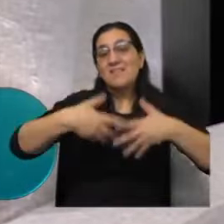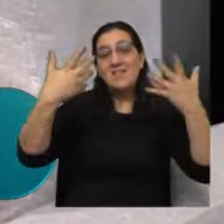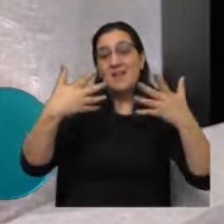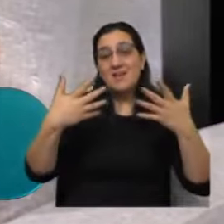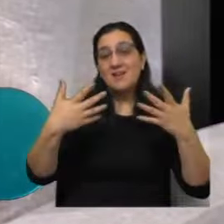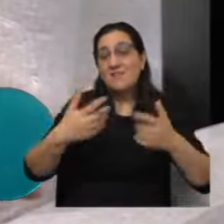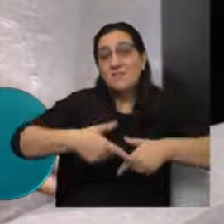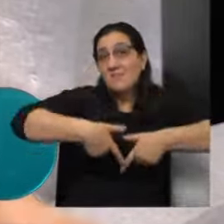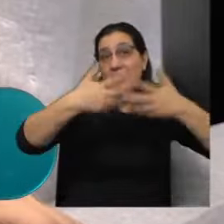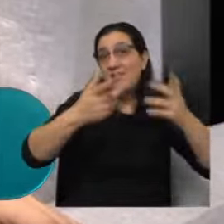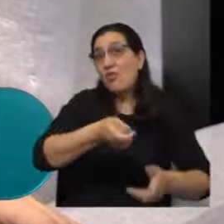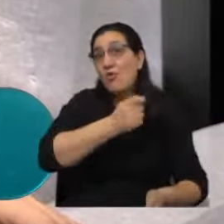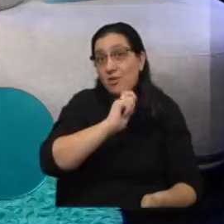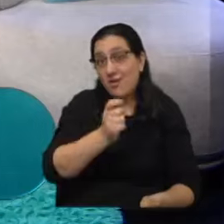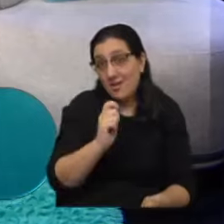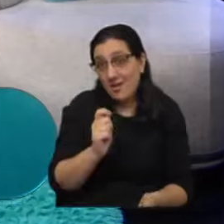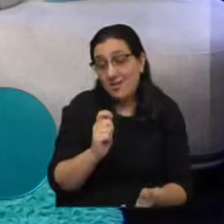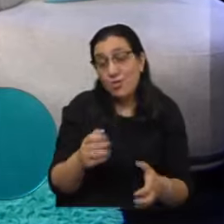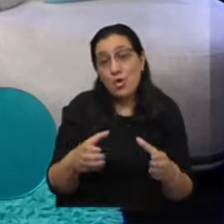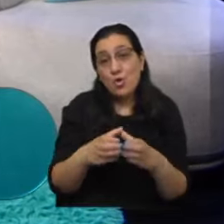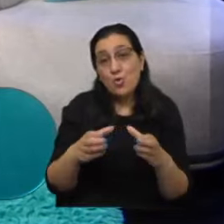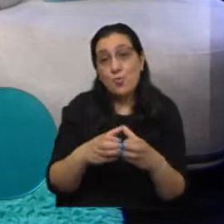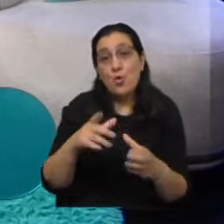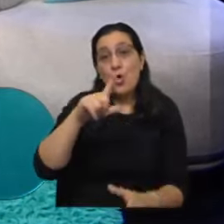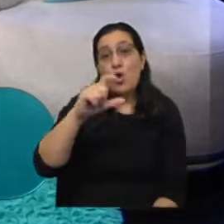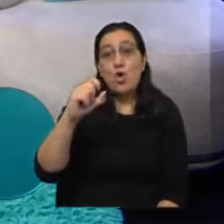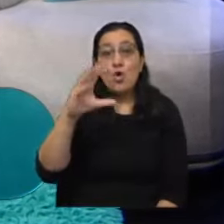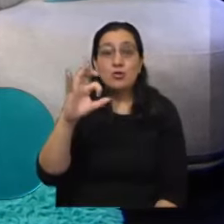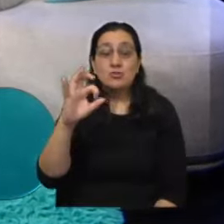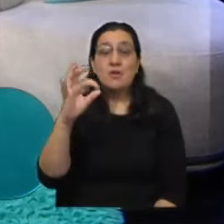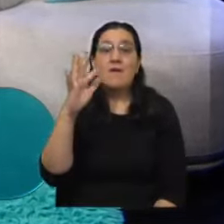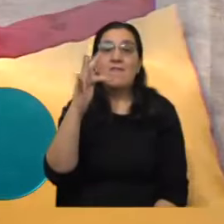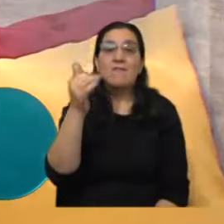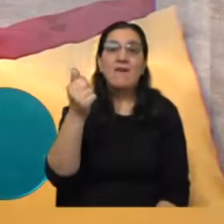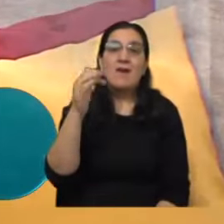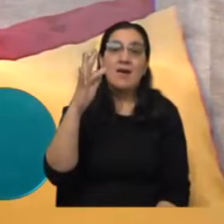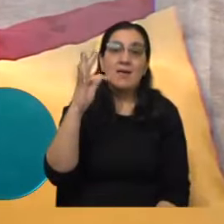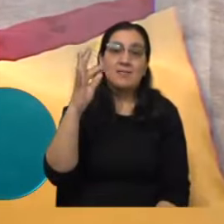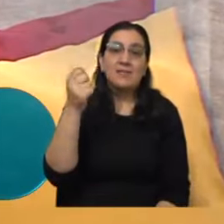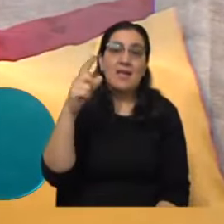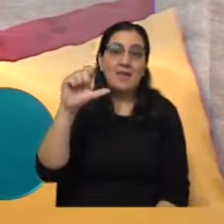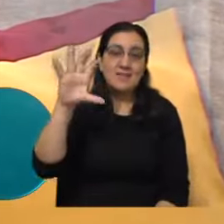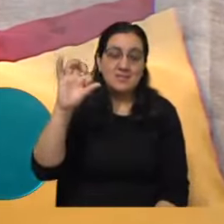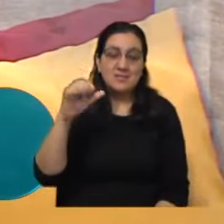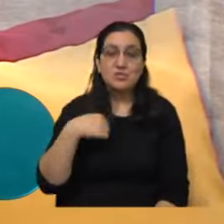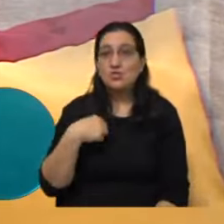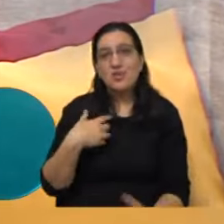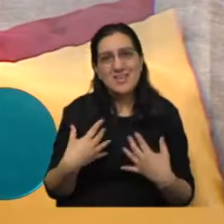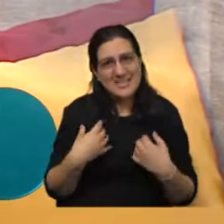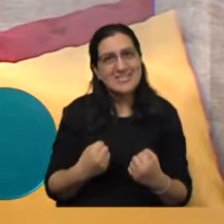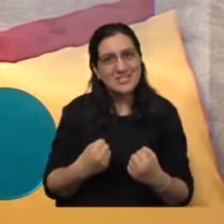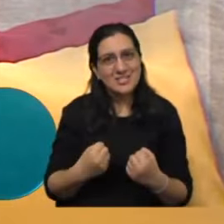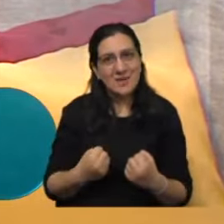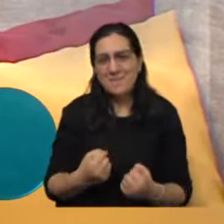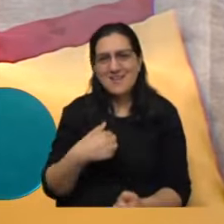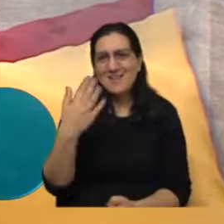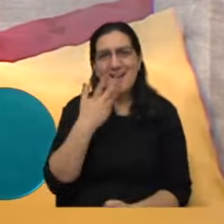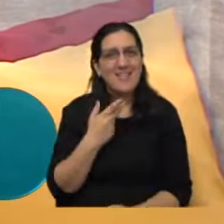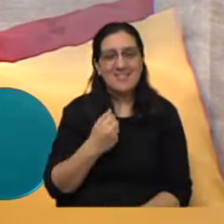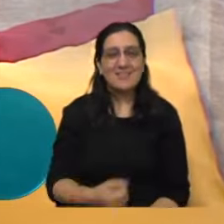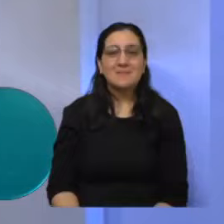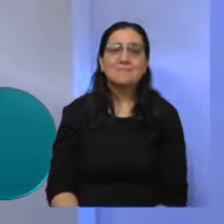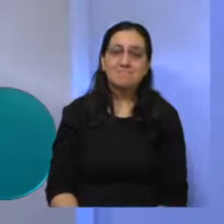fatales. No, no hay otra combinación. Yo pienso lo mismo, claro. Y si en algo tengo que ser fatal, me he dado cuenta de esta conversación, soy hincha de los fatales. Sí. Soy muy hincha de los